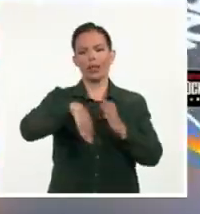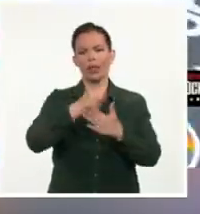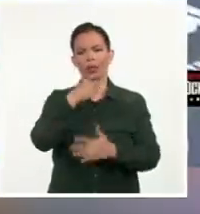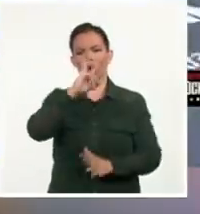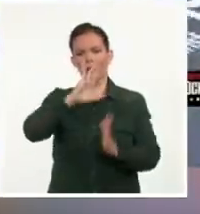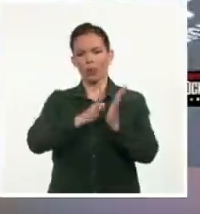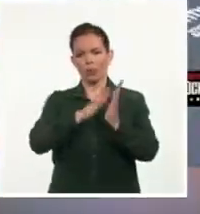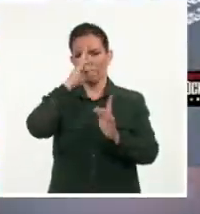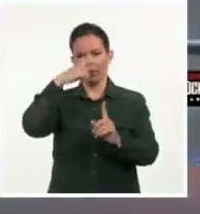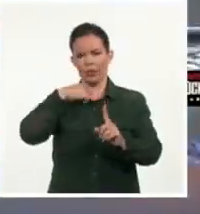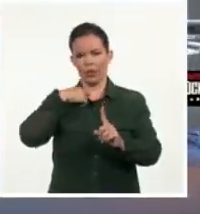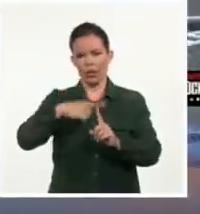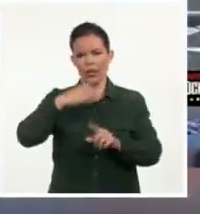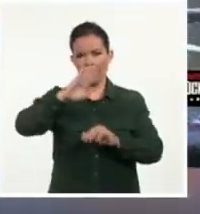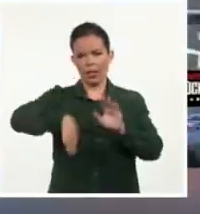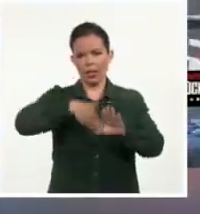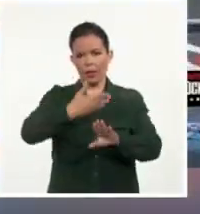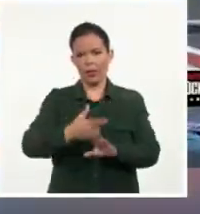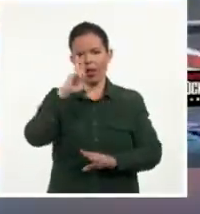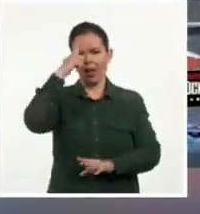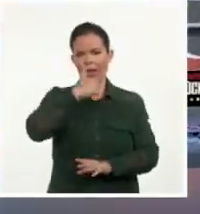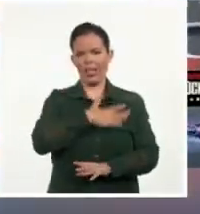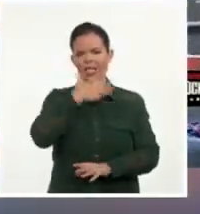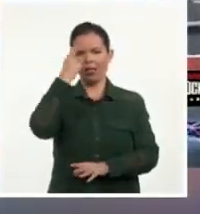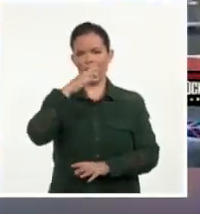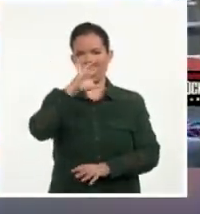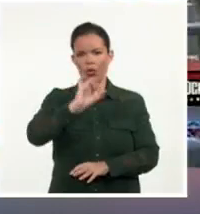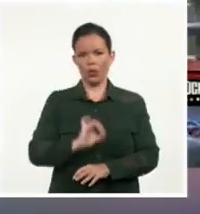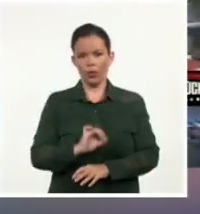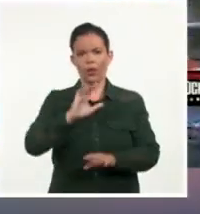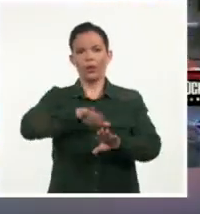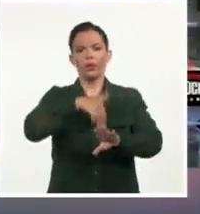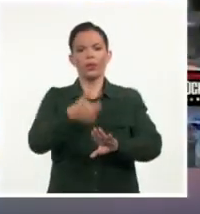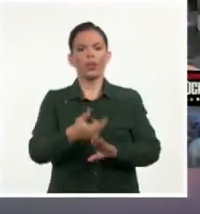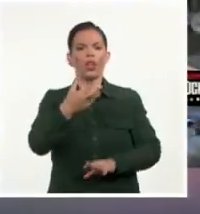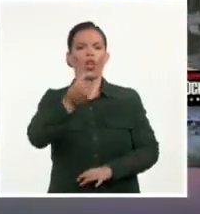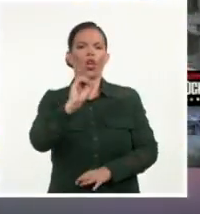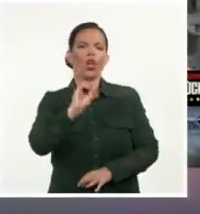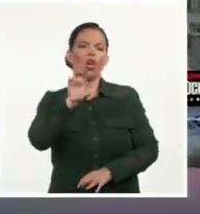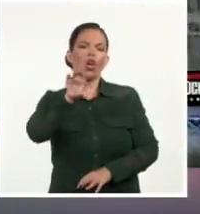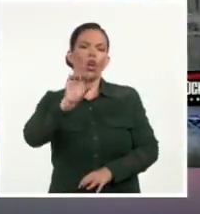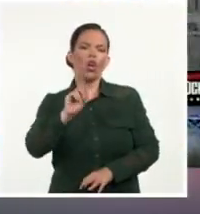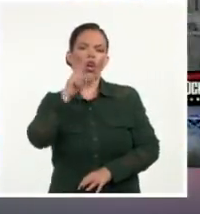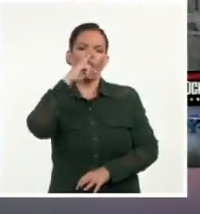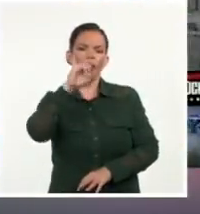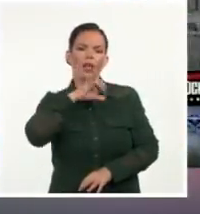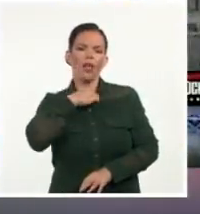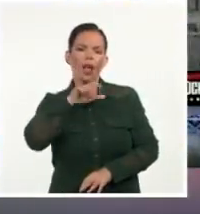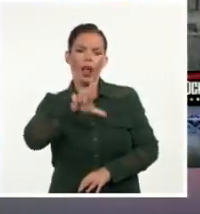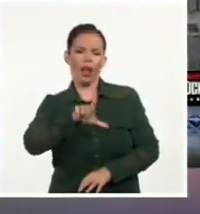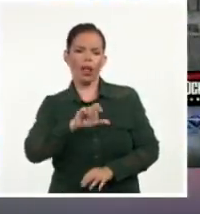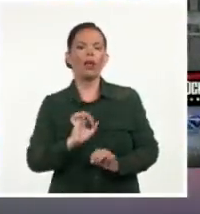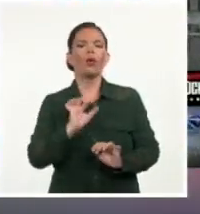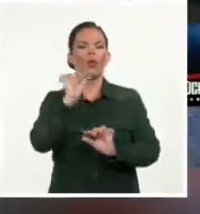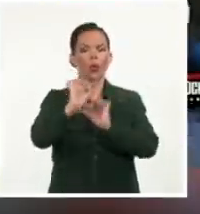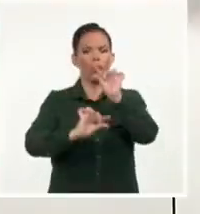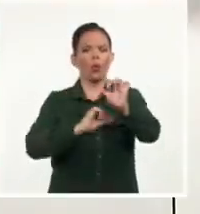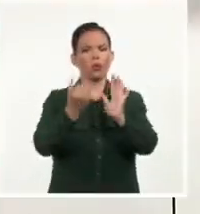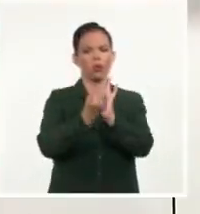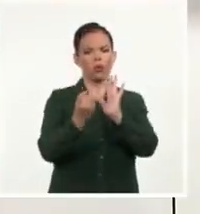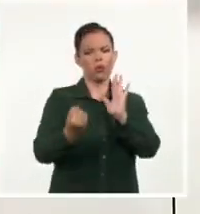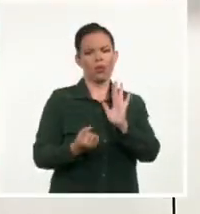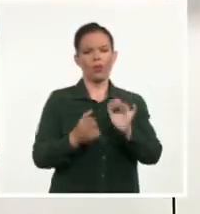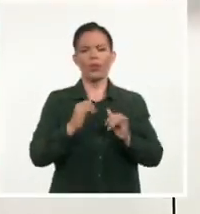lázaro álvarez el día 24 y roniel iglesias el día 30 aunque están por oficializarse sus oponentes